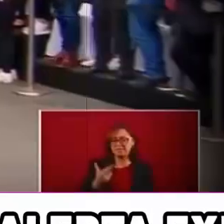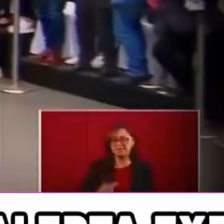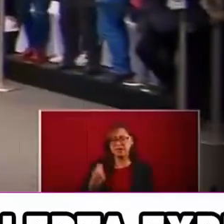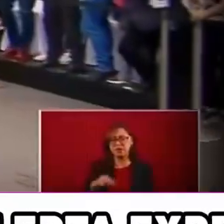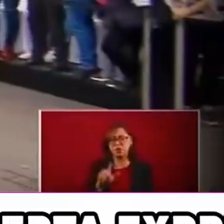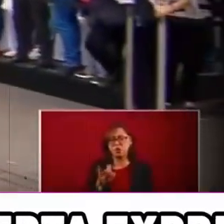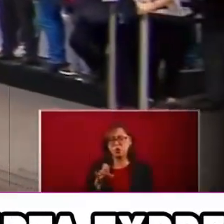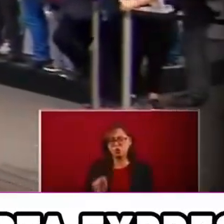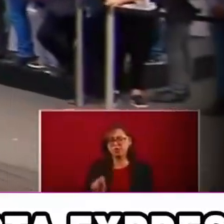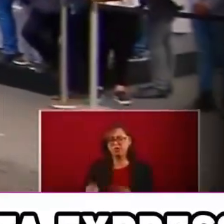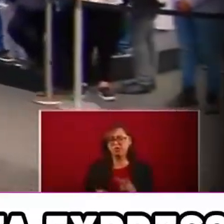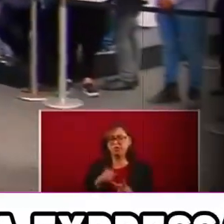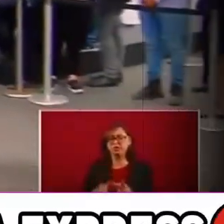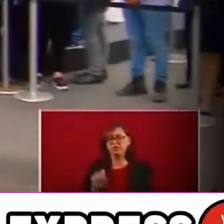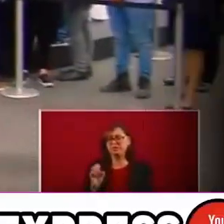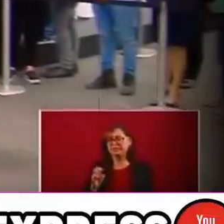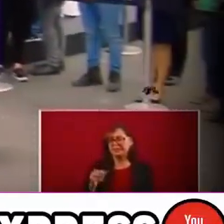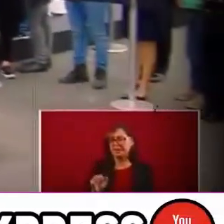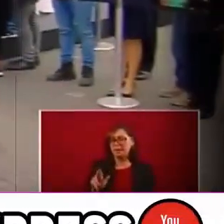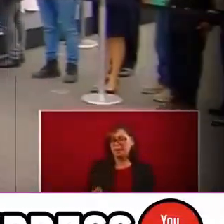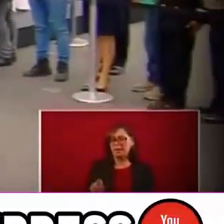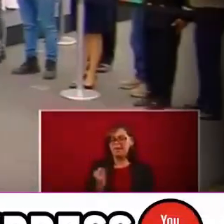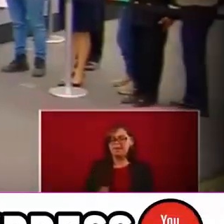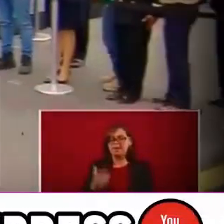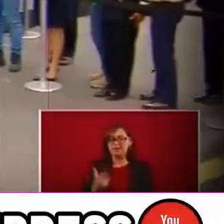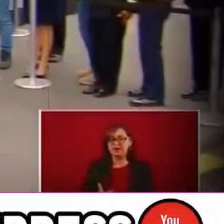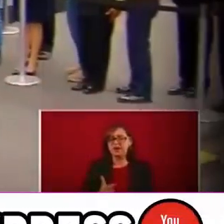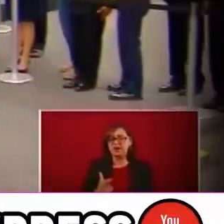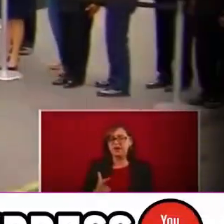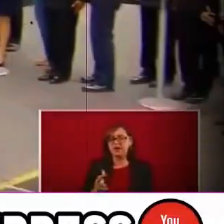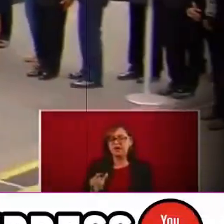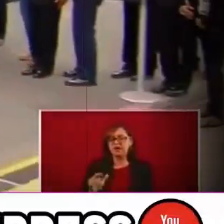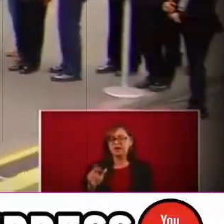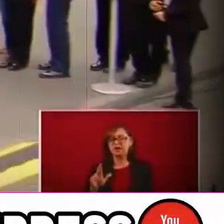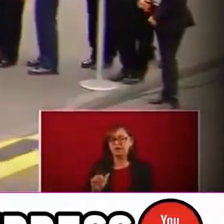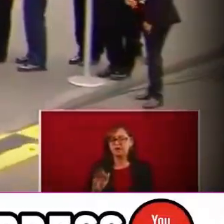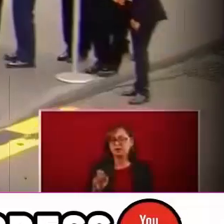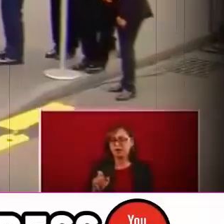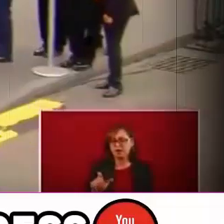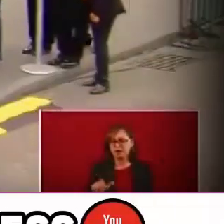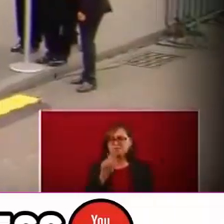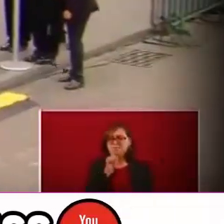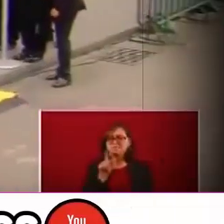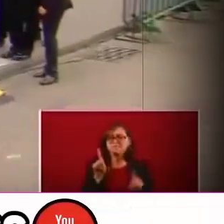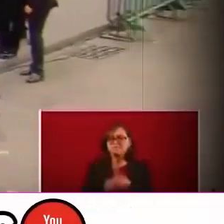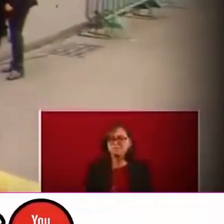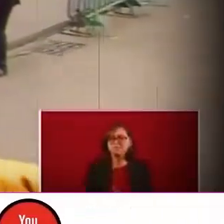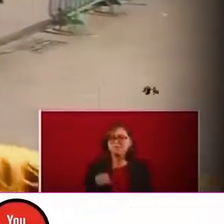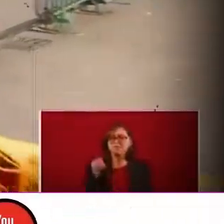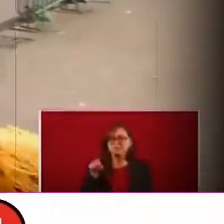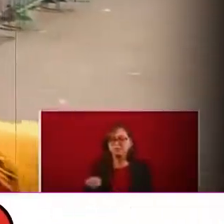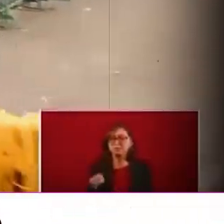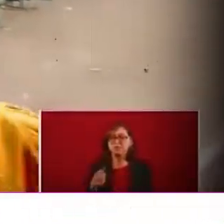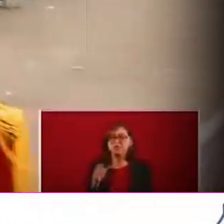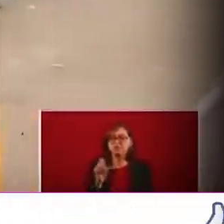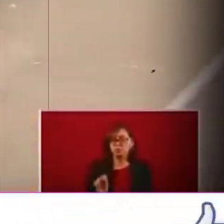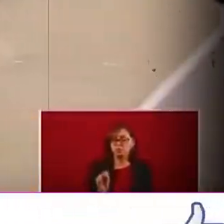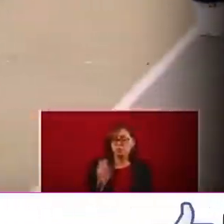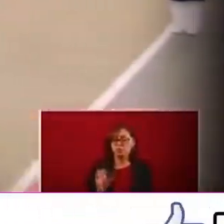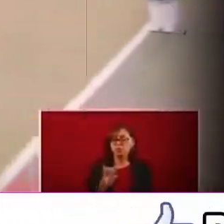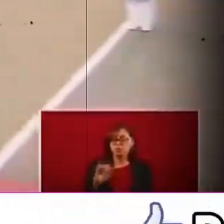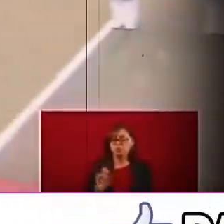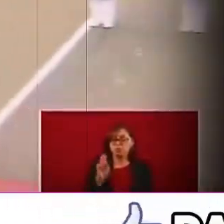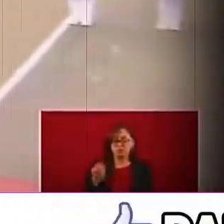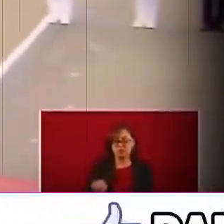Andrés Manuel López Obrador planea retirar a Lorenzo Córdoba y quizás, solamente quizás, con un decreto presidencial